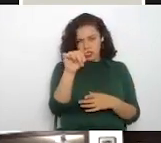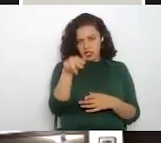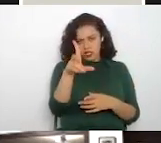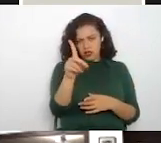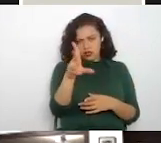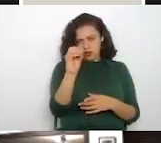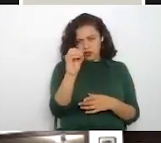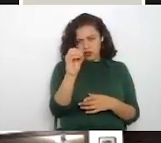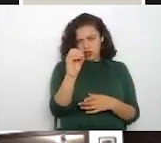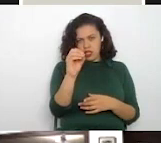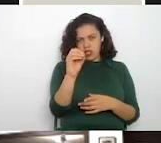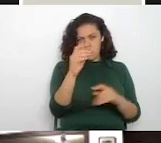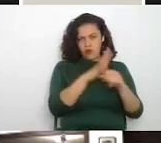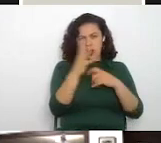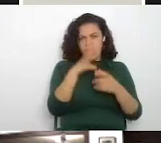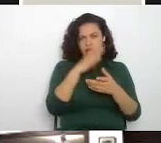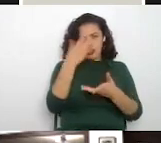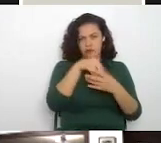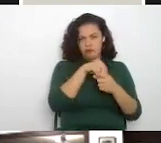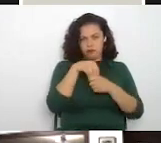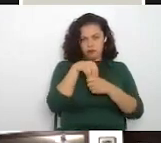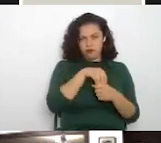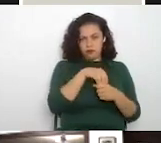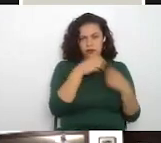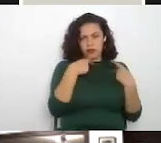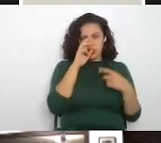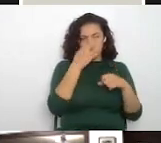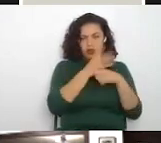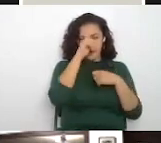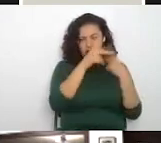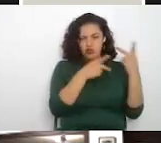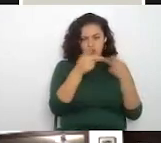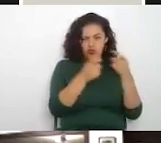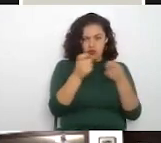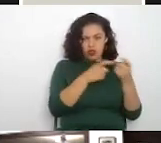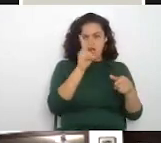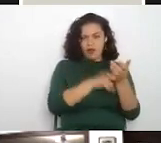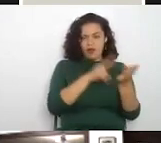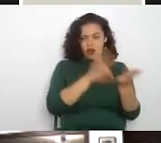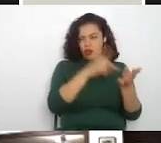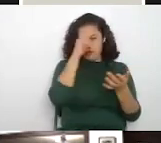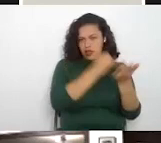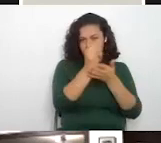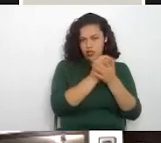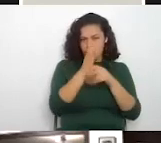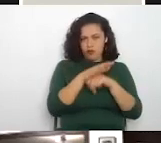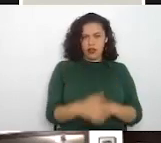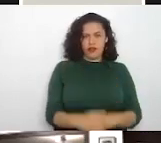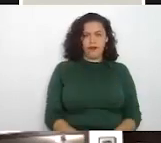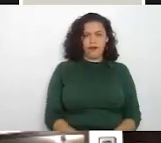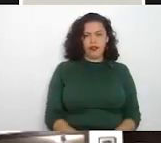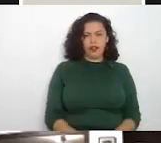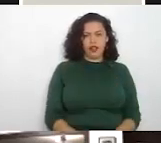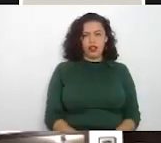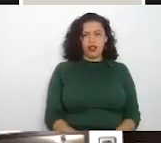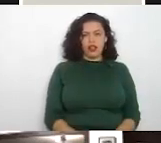se llenan, quién es el responsable de su control y su valor para la toma de decisiones. Se